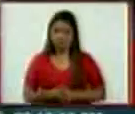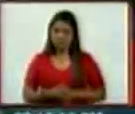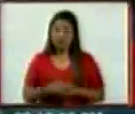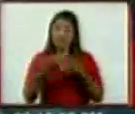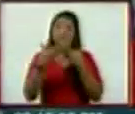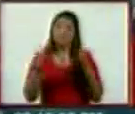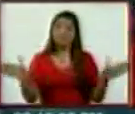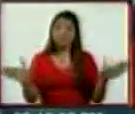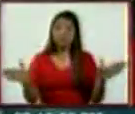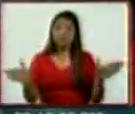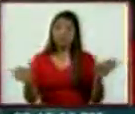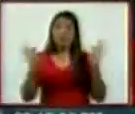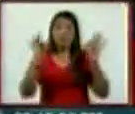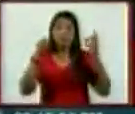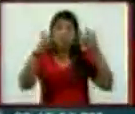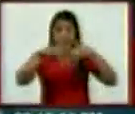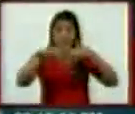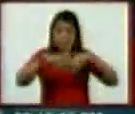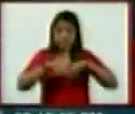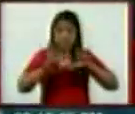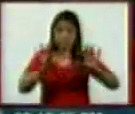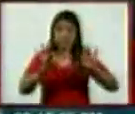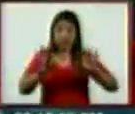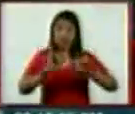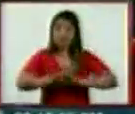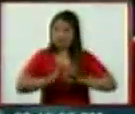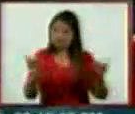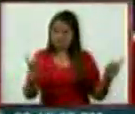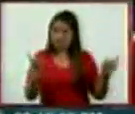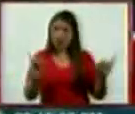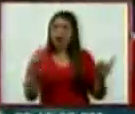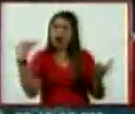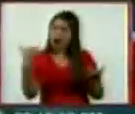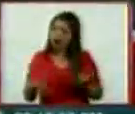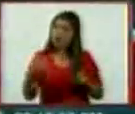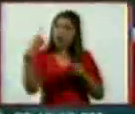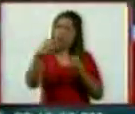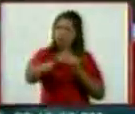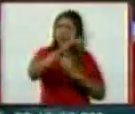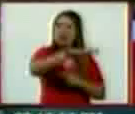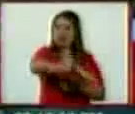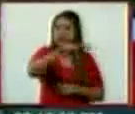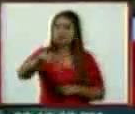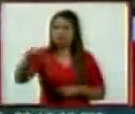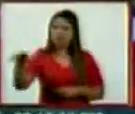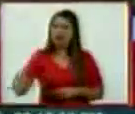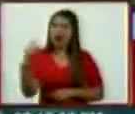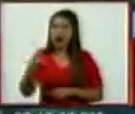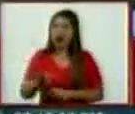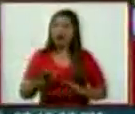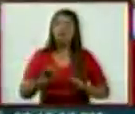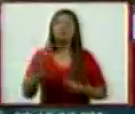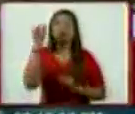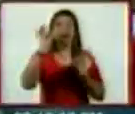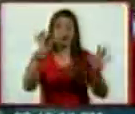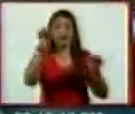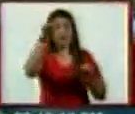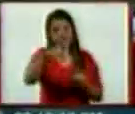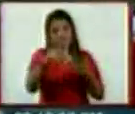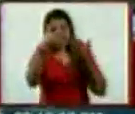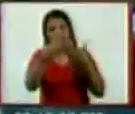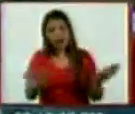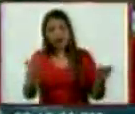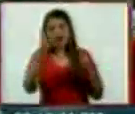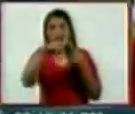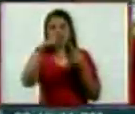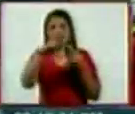una proveeduría, ya eso ha ocurrido en otros estados, se va a abrir el capítulo aquí de San Cristóbal, del Táchira,